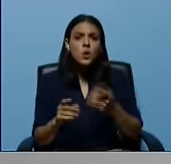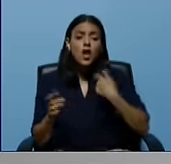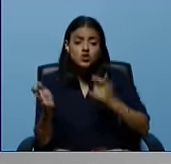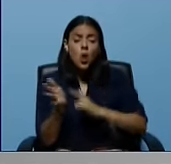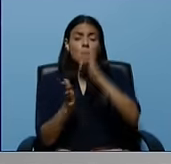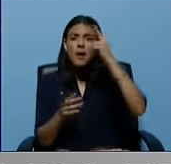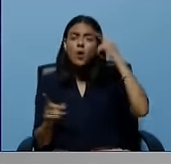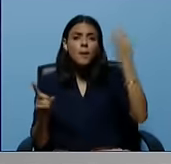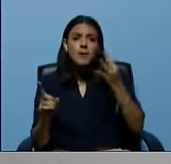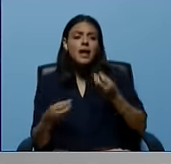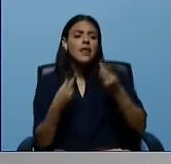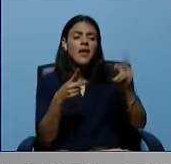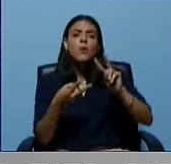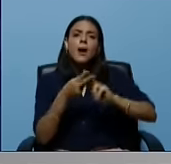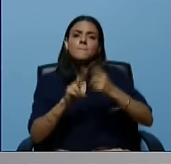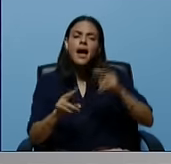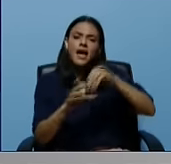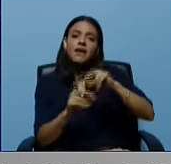propias palabras,